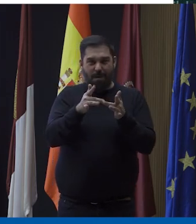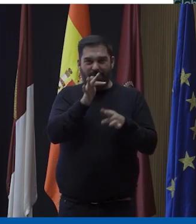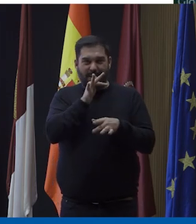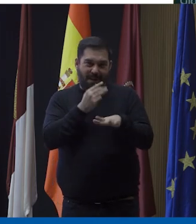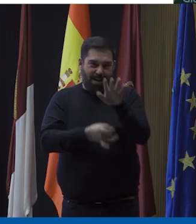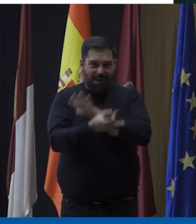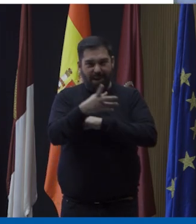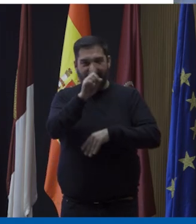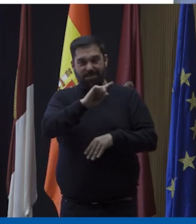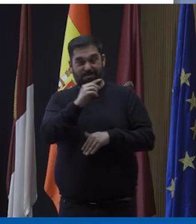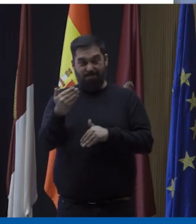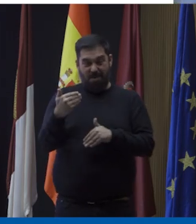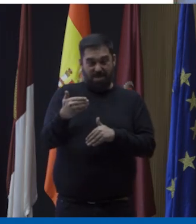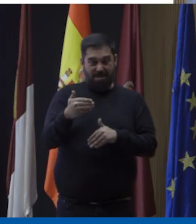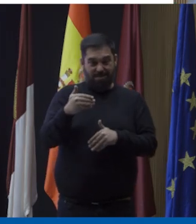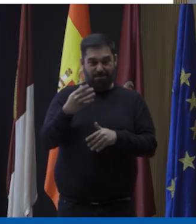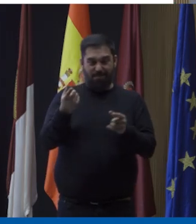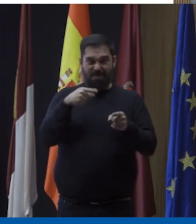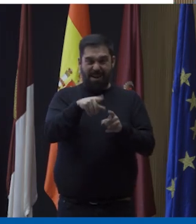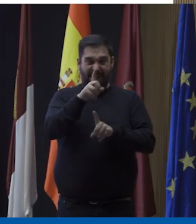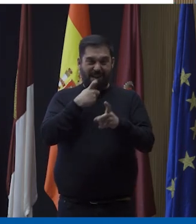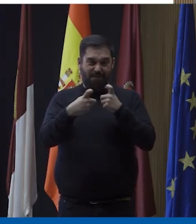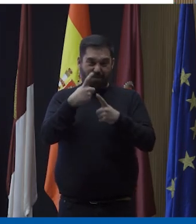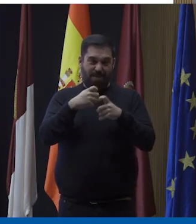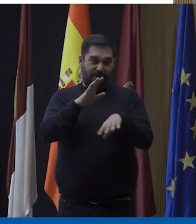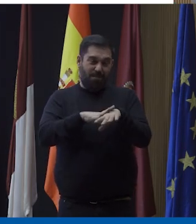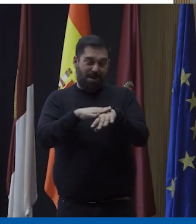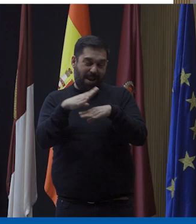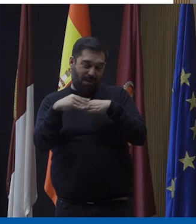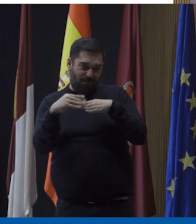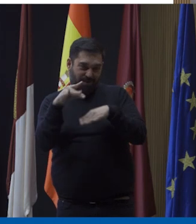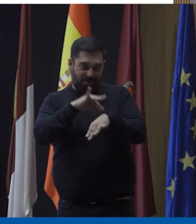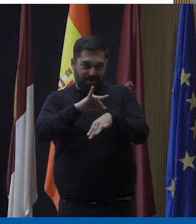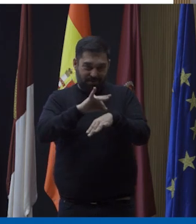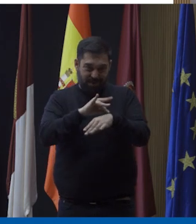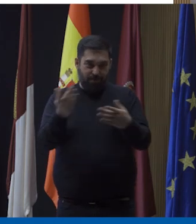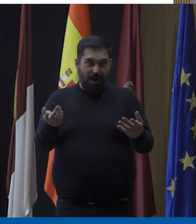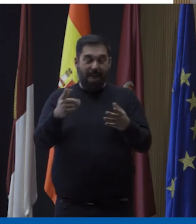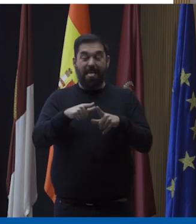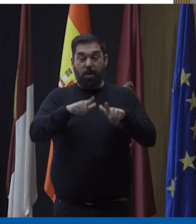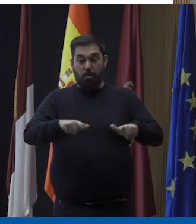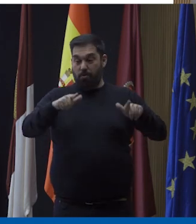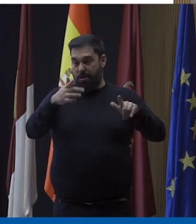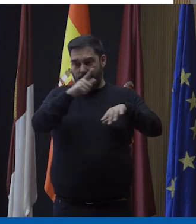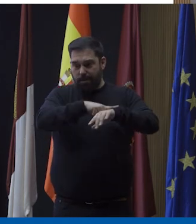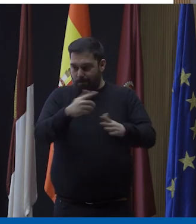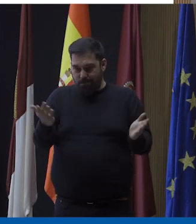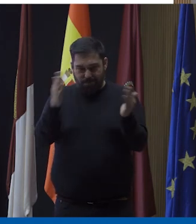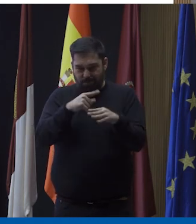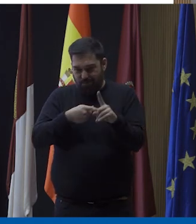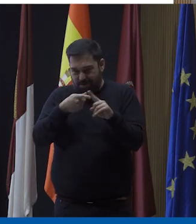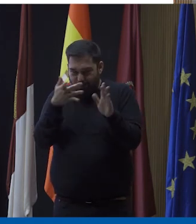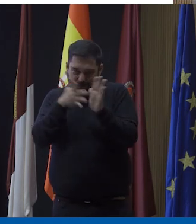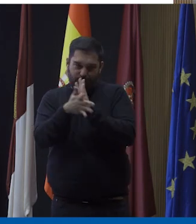o sea que en breve estará con mucha información para pacientes, porque sí que es verdad que en la consulta no hay tiempo para explicarles muchas